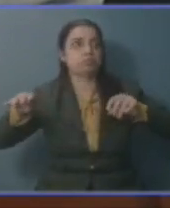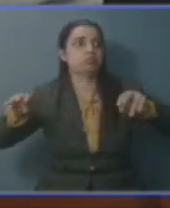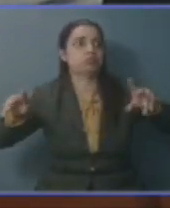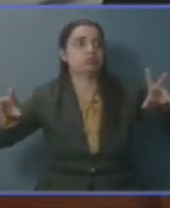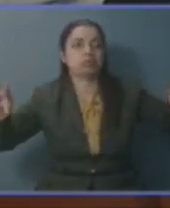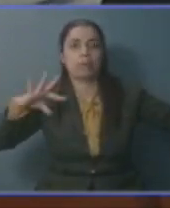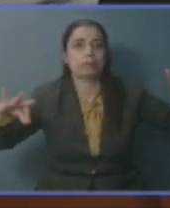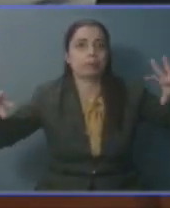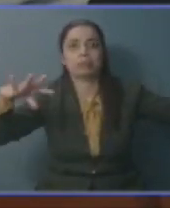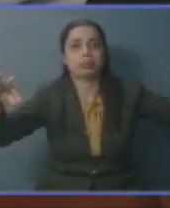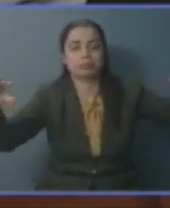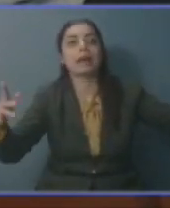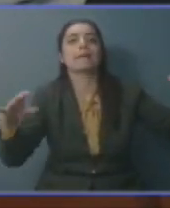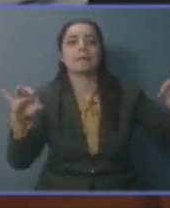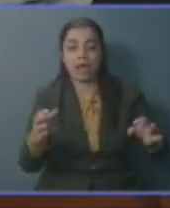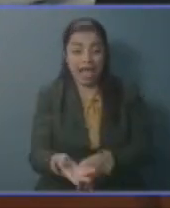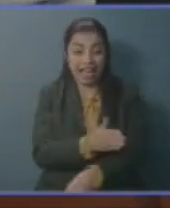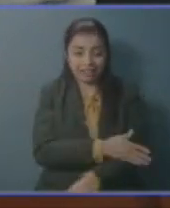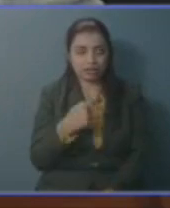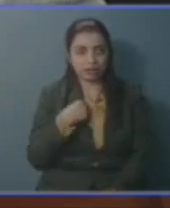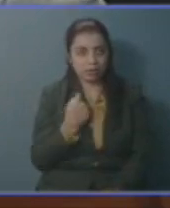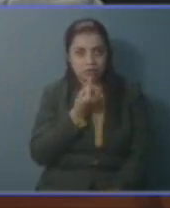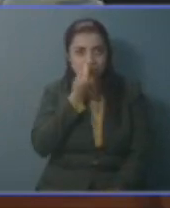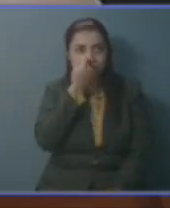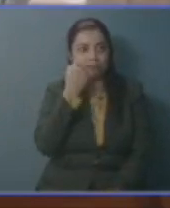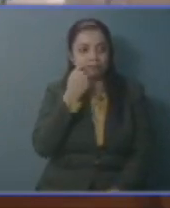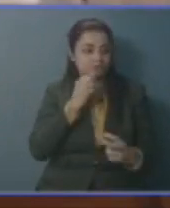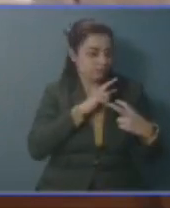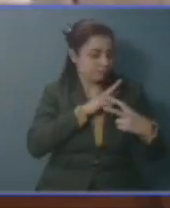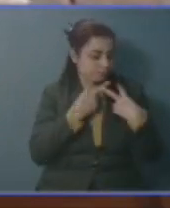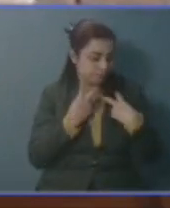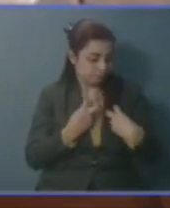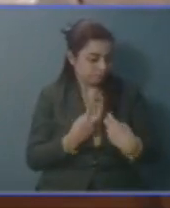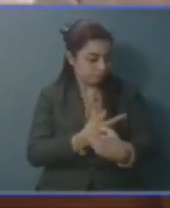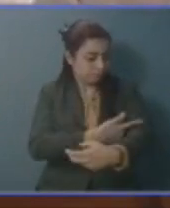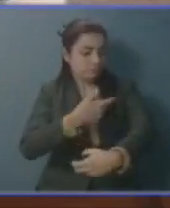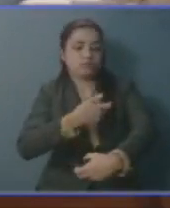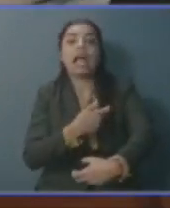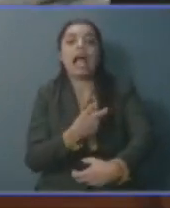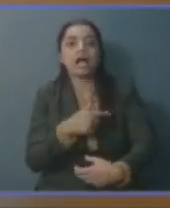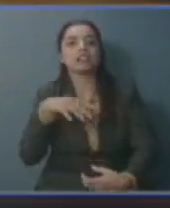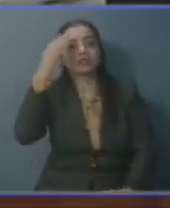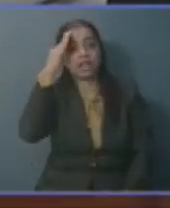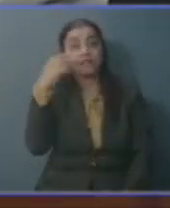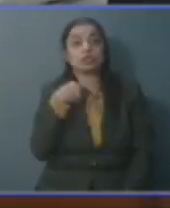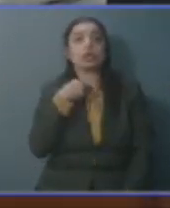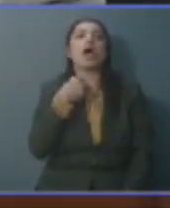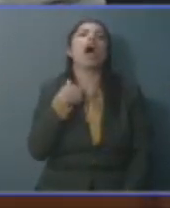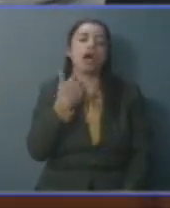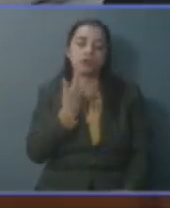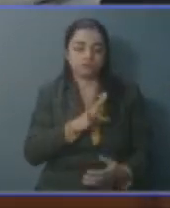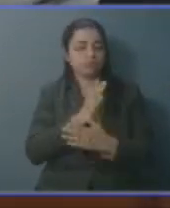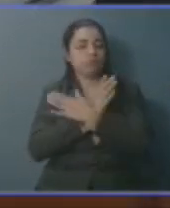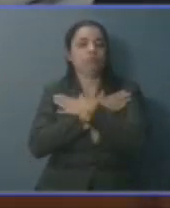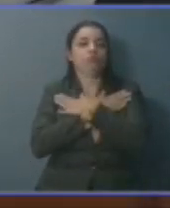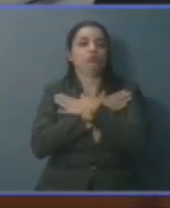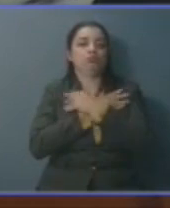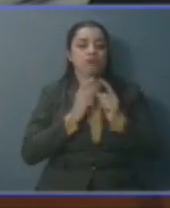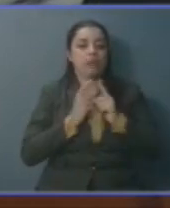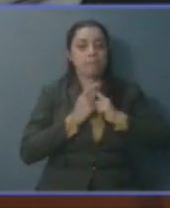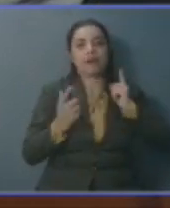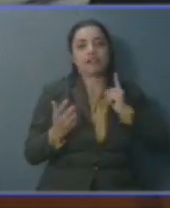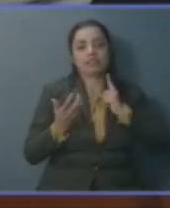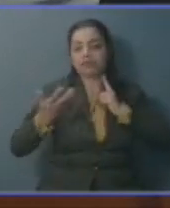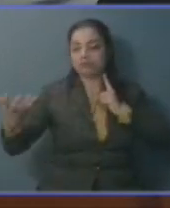que determina si existen los anticuerpos y se tuvo con anterioridad, aunque ya no se tenga el virus, se